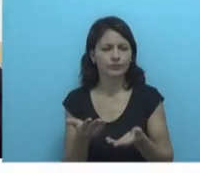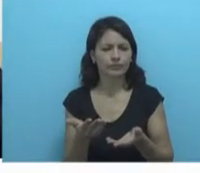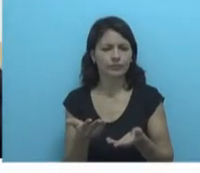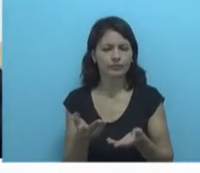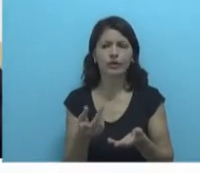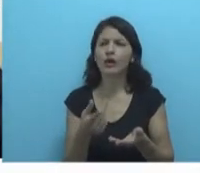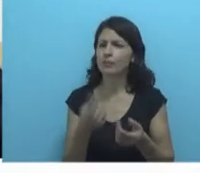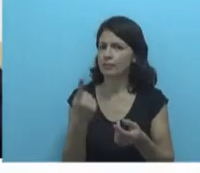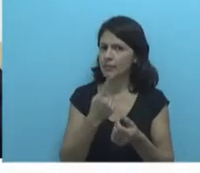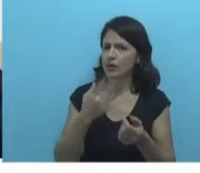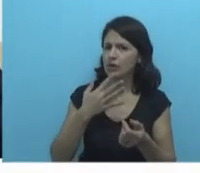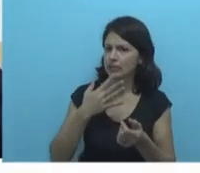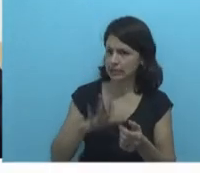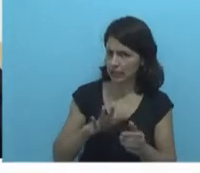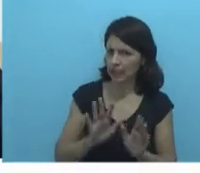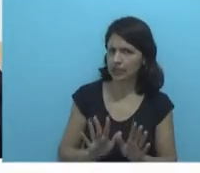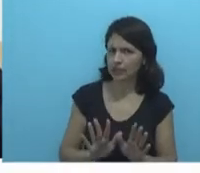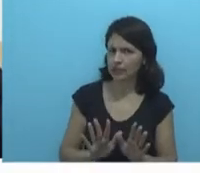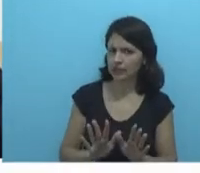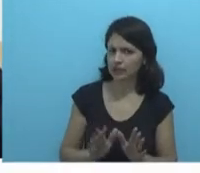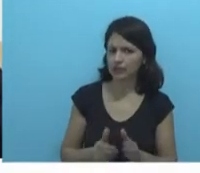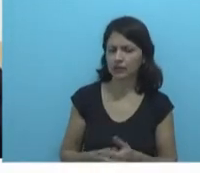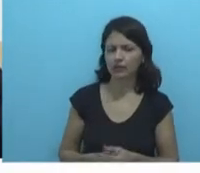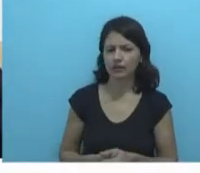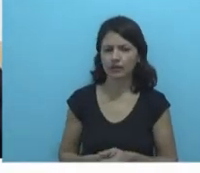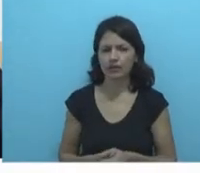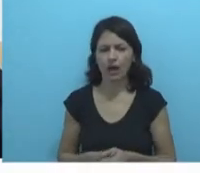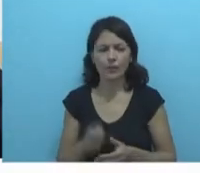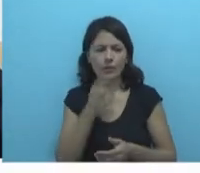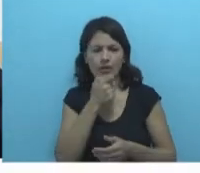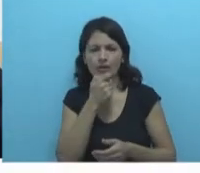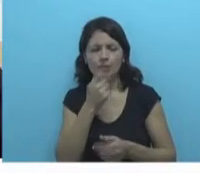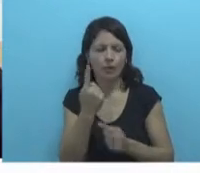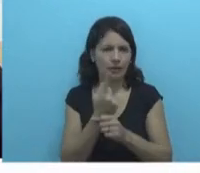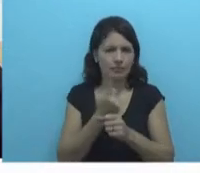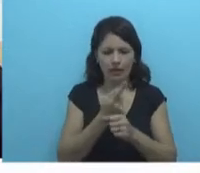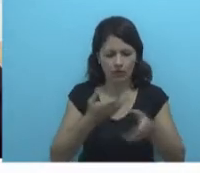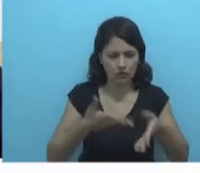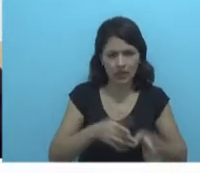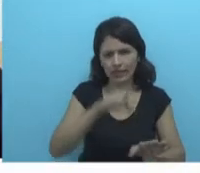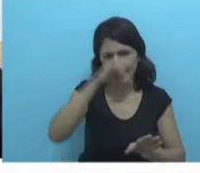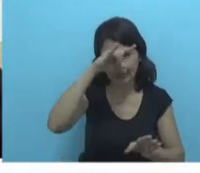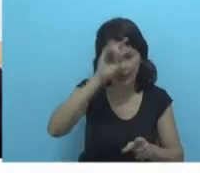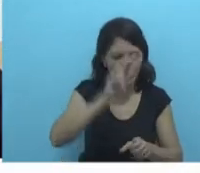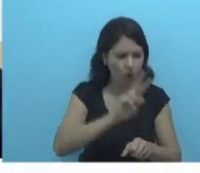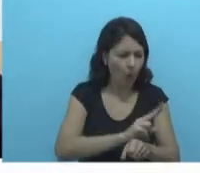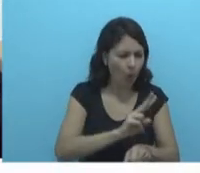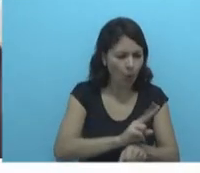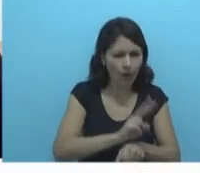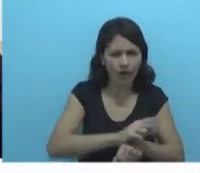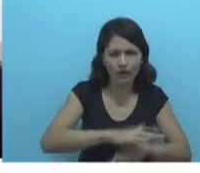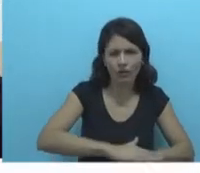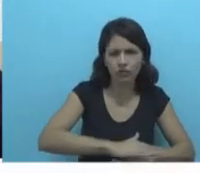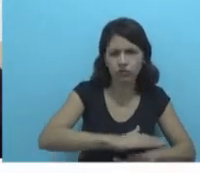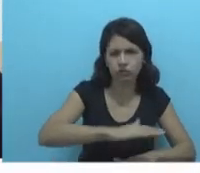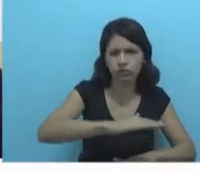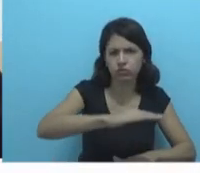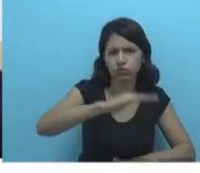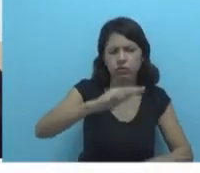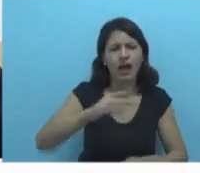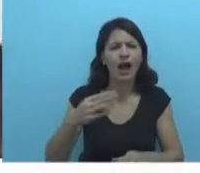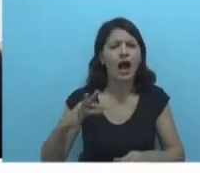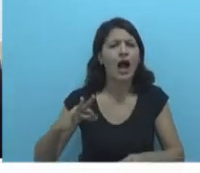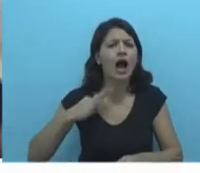Hay que entender lo que es criar el ternero. ¿Cuántos años desde la preñez, desde